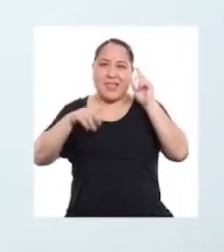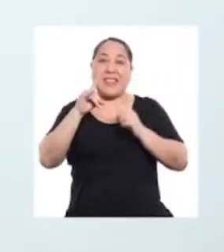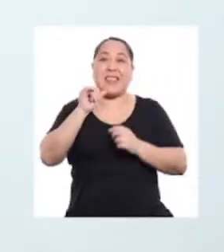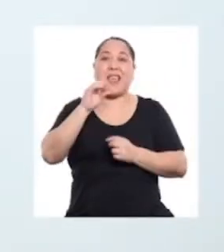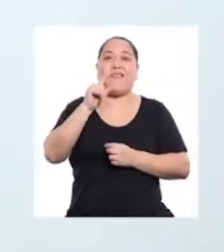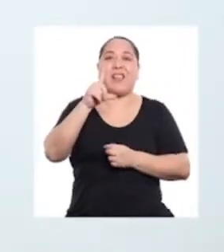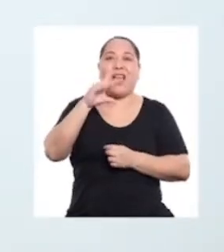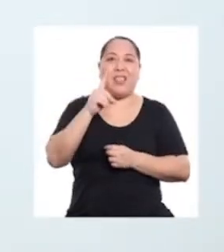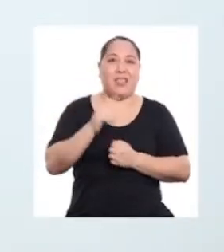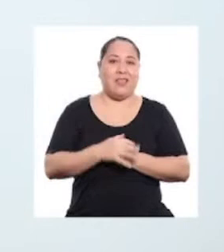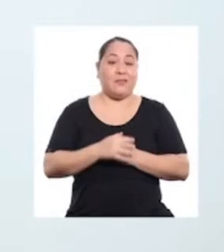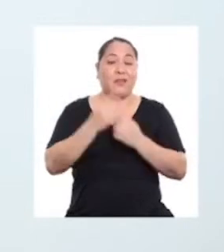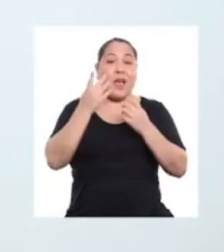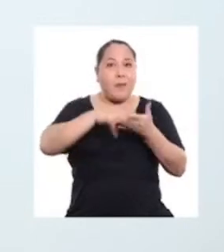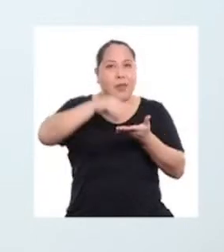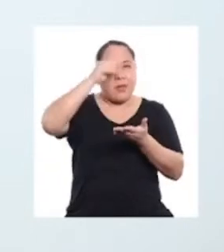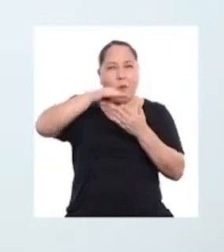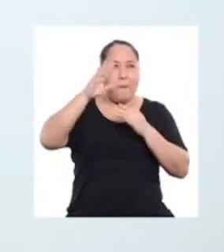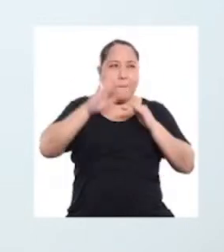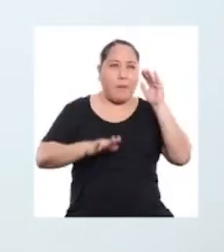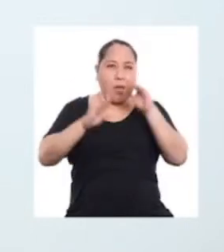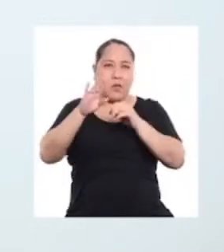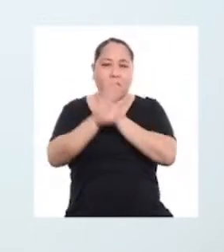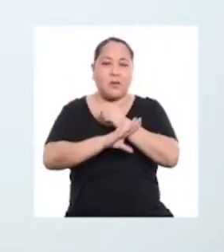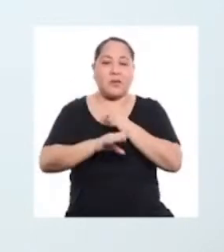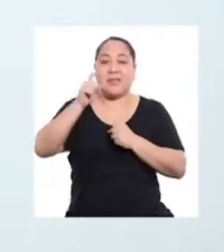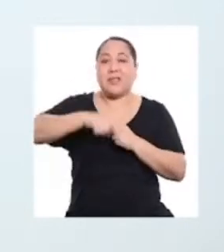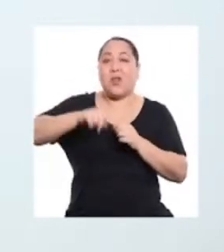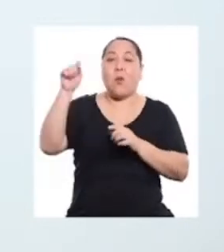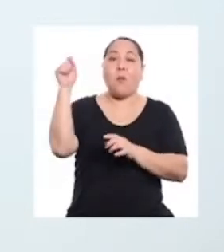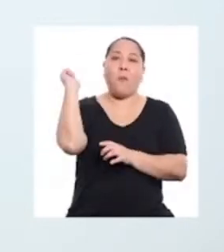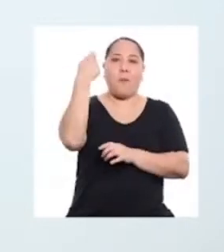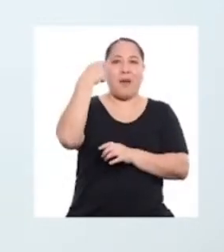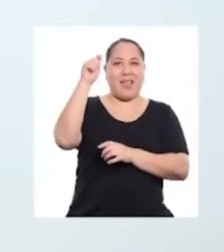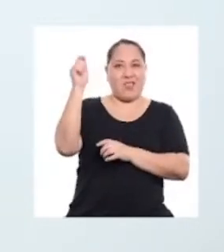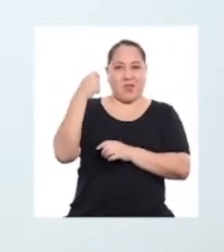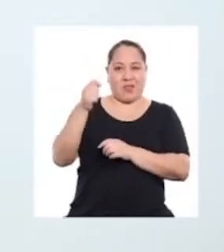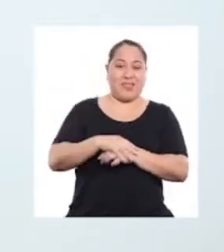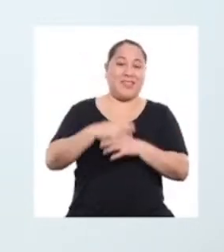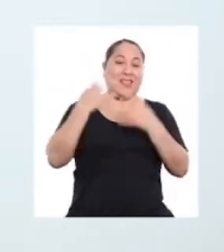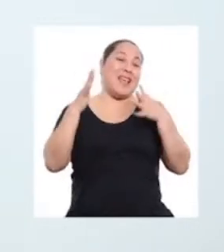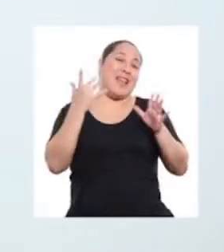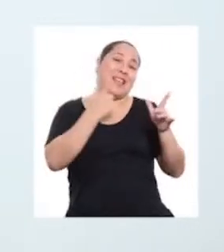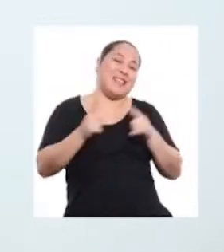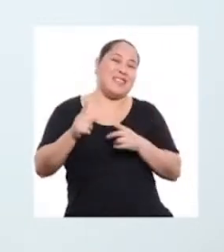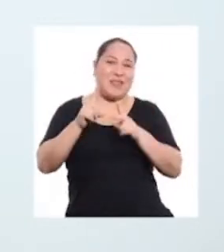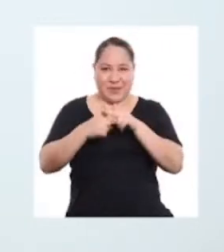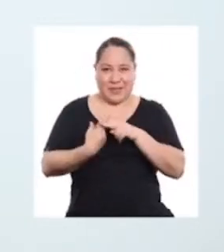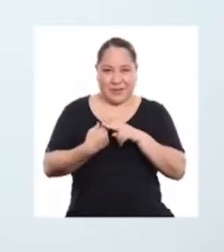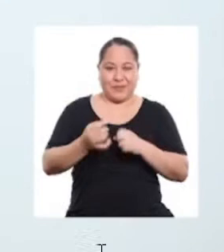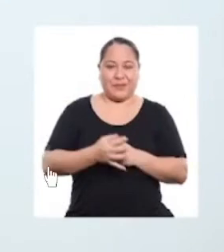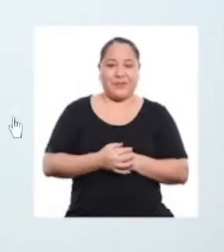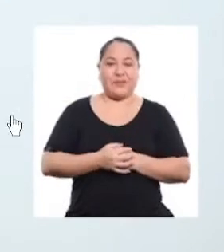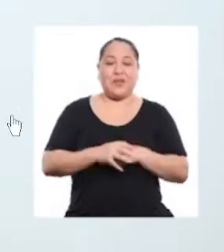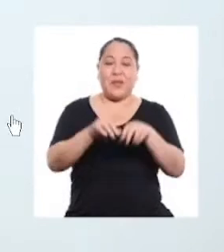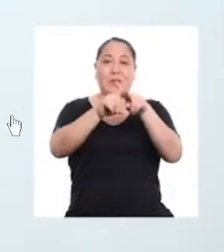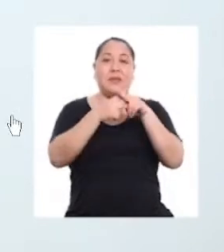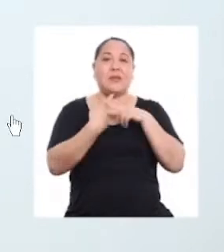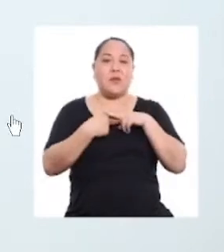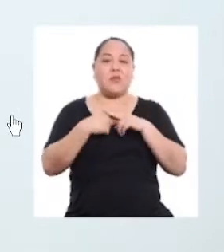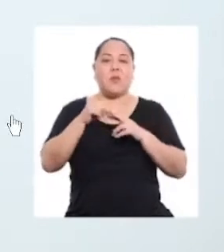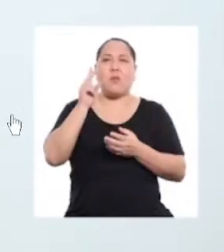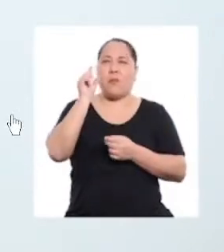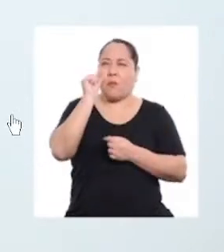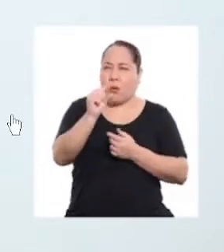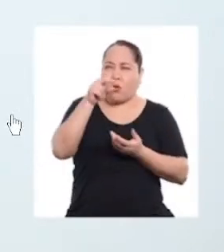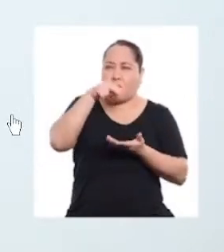pasos básicos y para eso necesitaremos un pañuelo. Ahora sí, comencemos. Empezamos